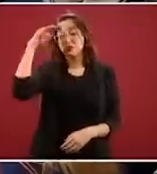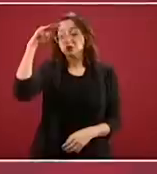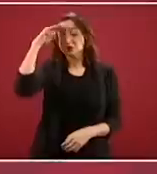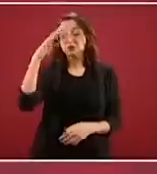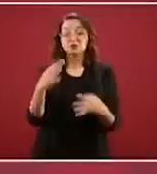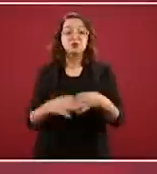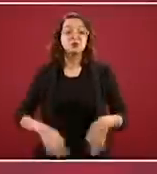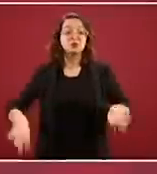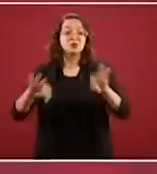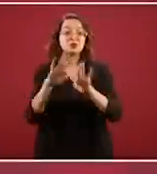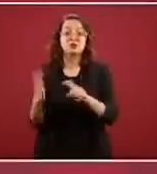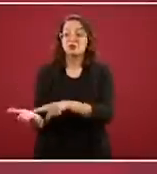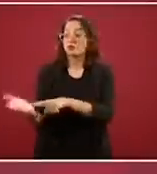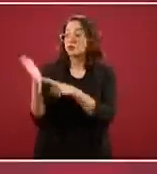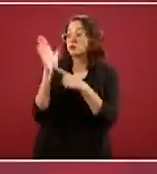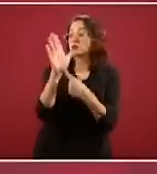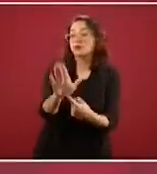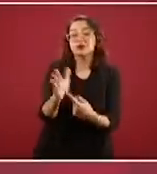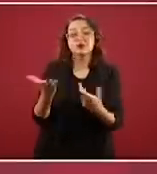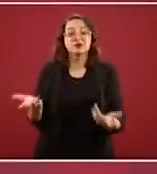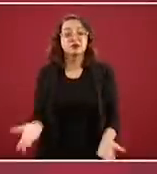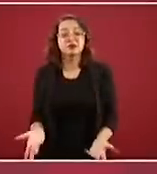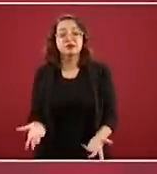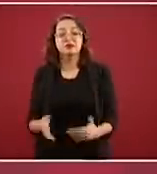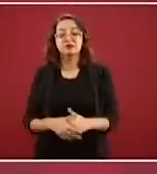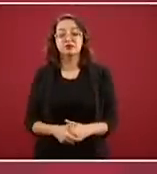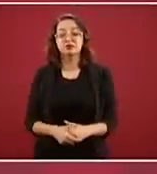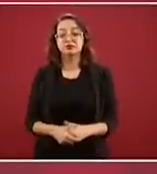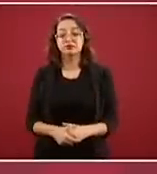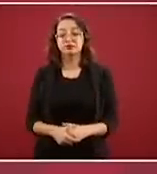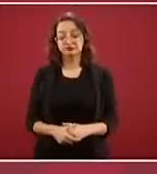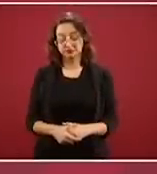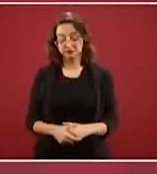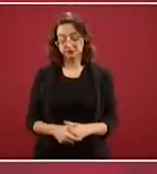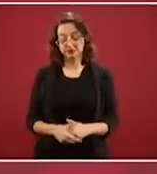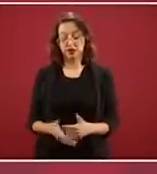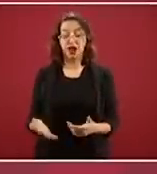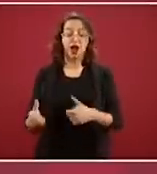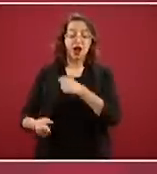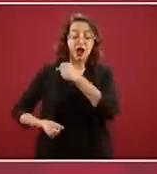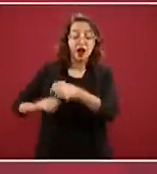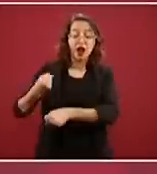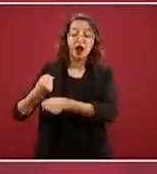resultados. Si durante muchos años